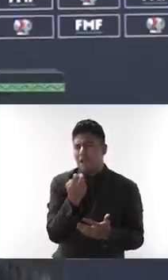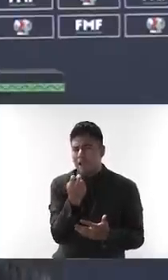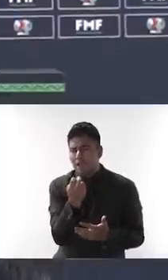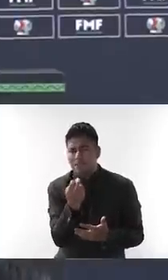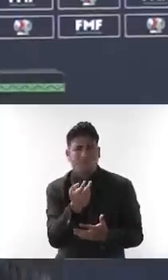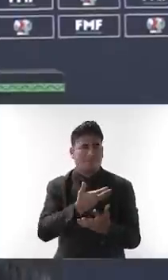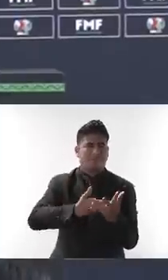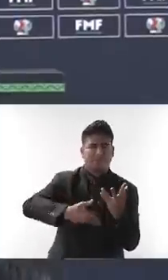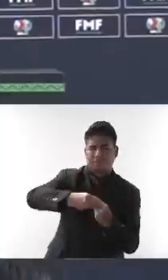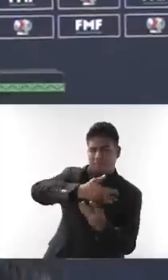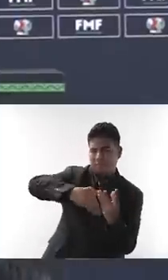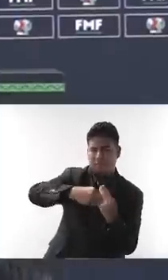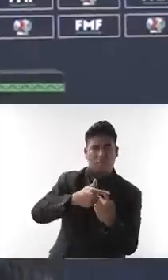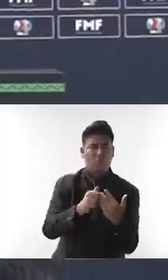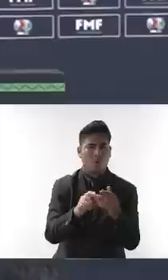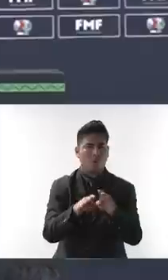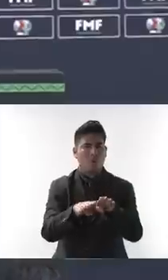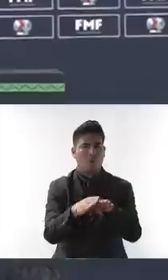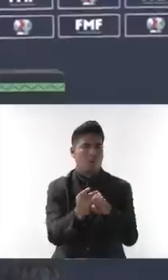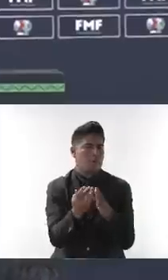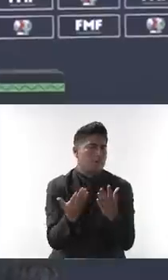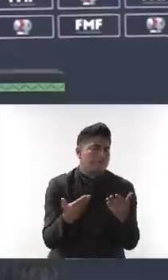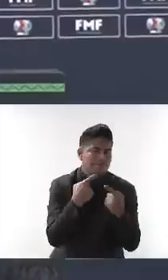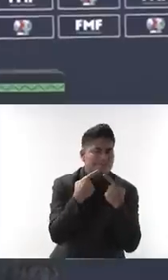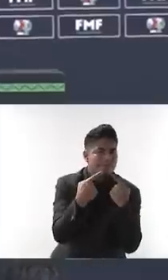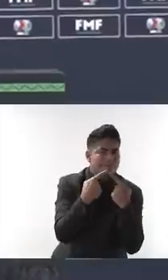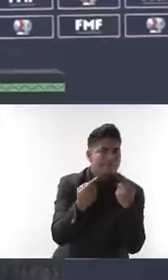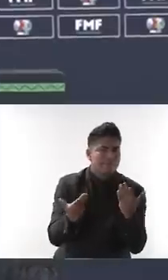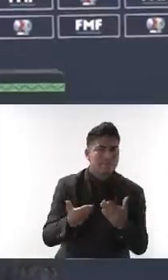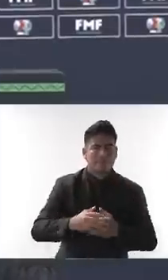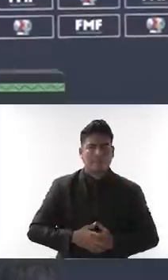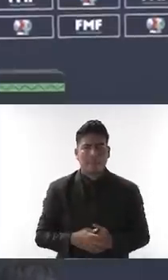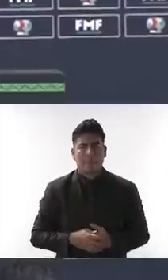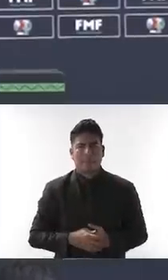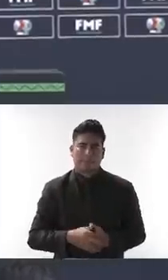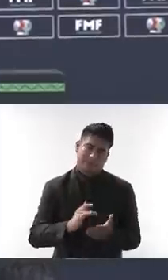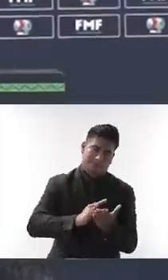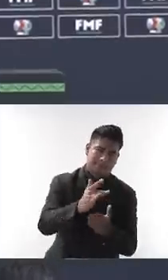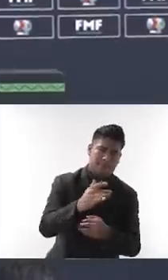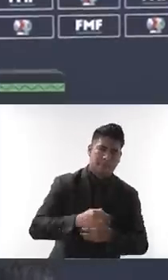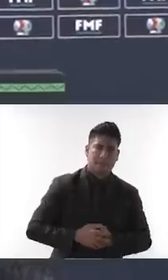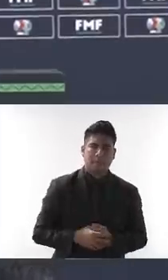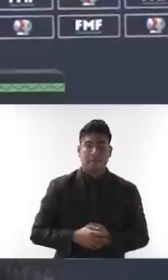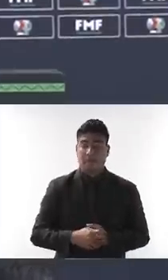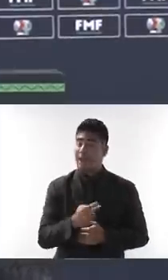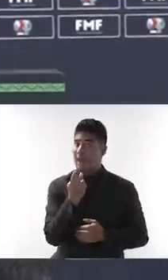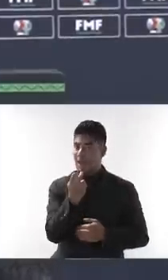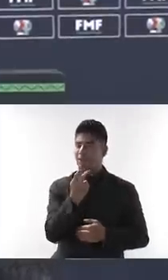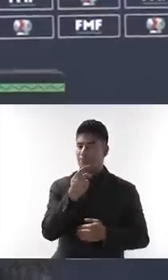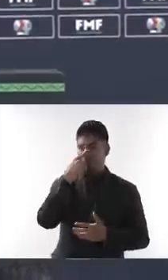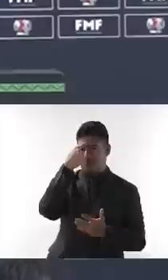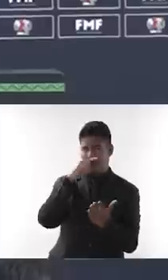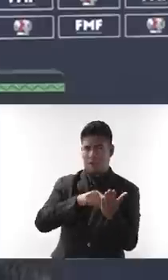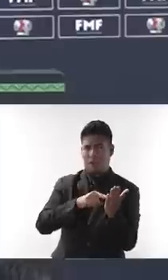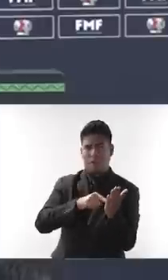en esto que esencialmente obedece una ley de mercado? Gracias. Muchas gracias, León. Creo que es una excelente pregunta